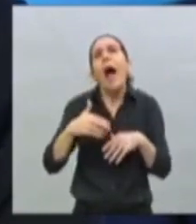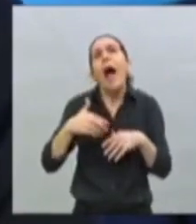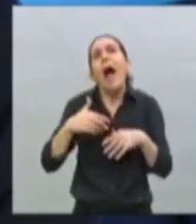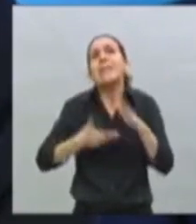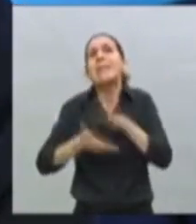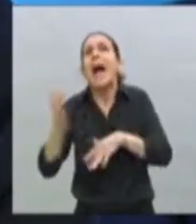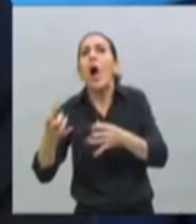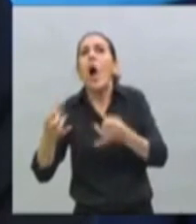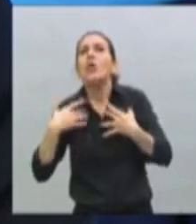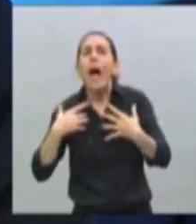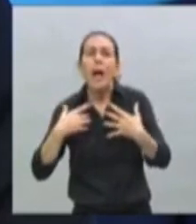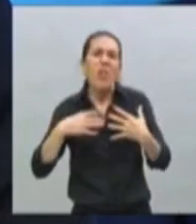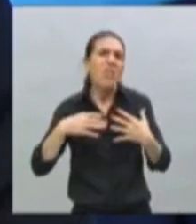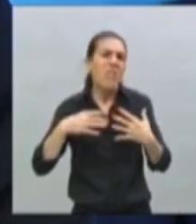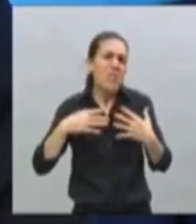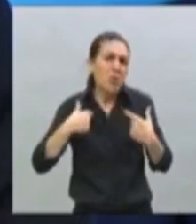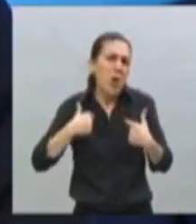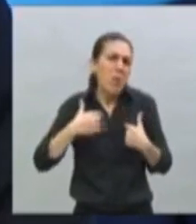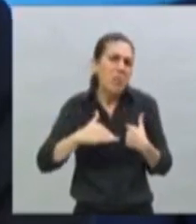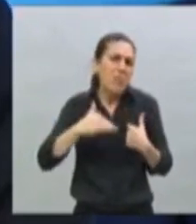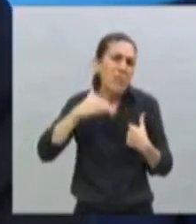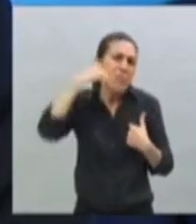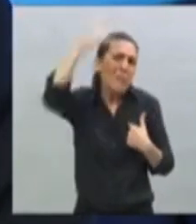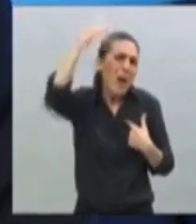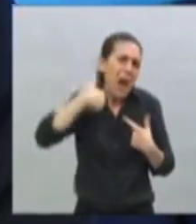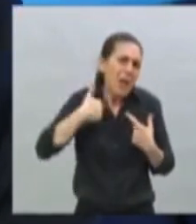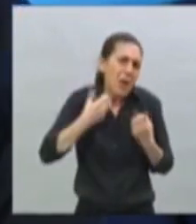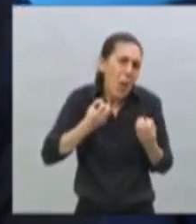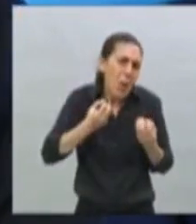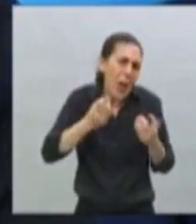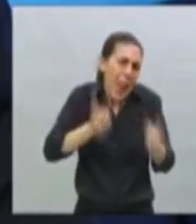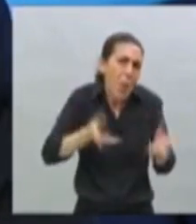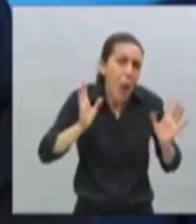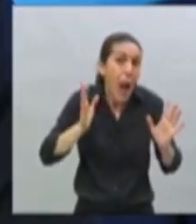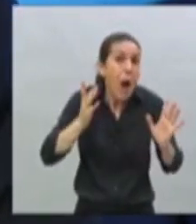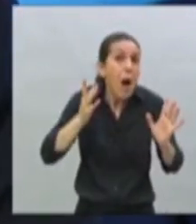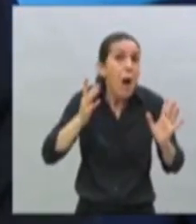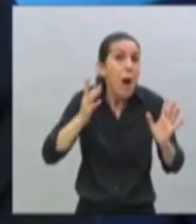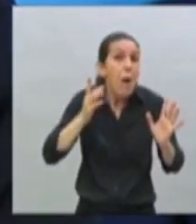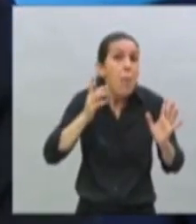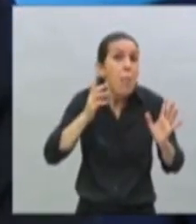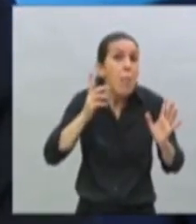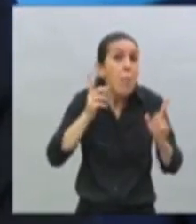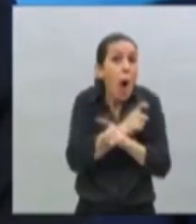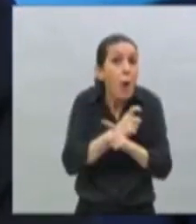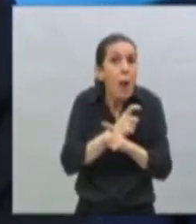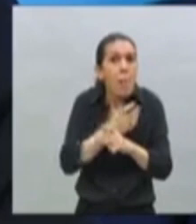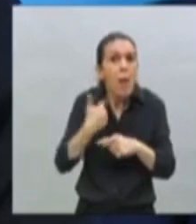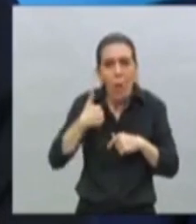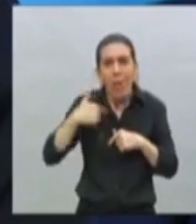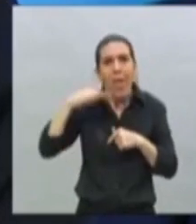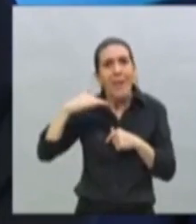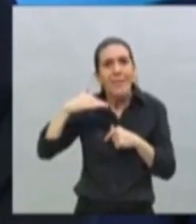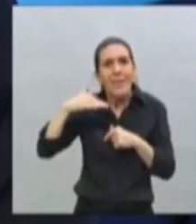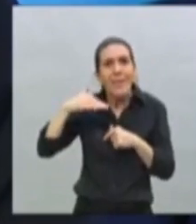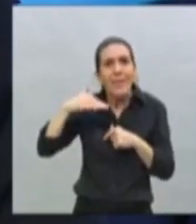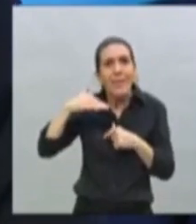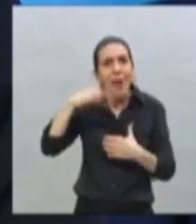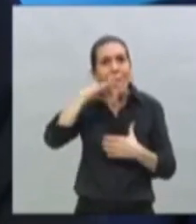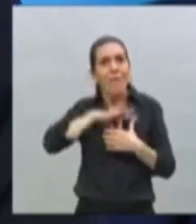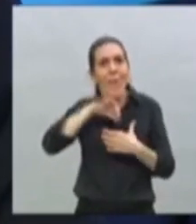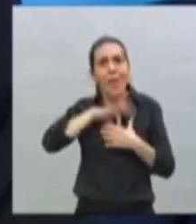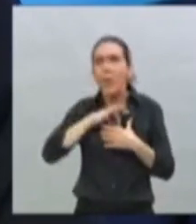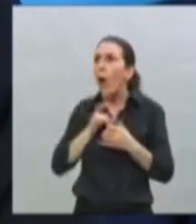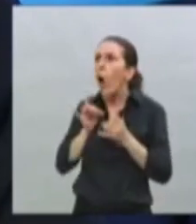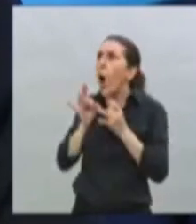Ese no sería el mayor problema. El mayor problema es que pueden contagiar a un adulto mayor, y ahí la verdad es